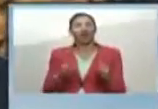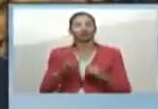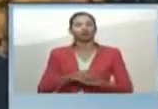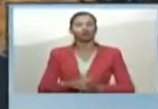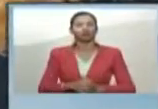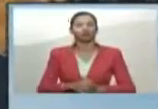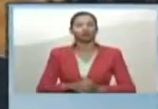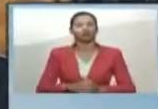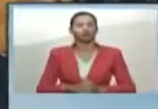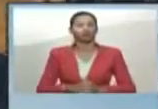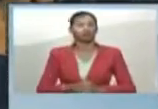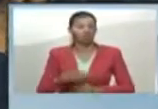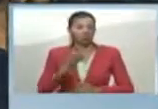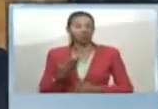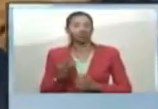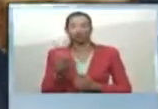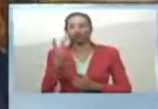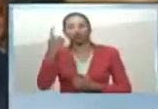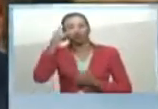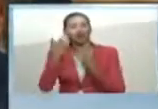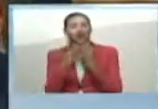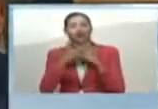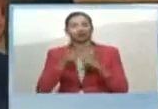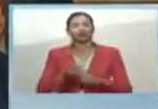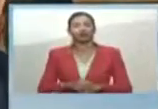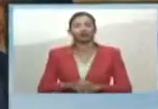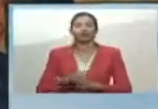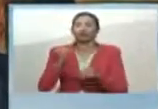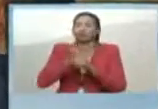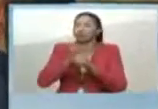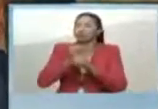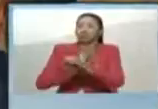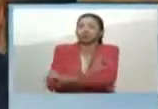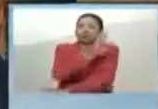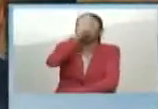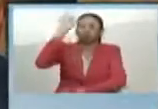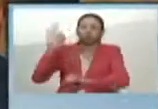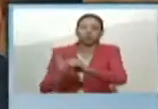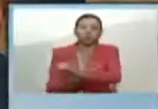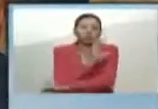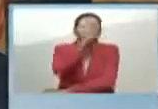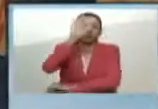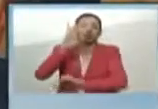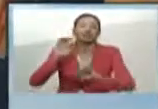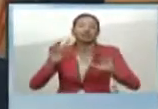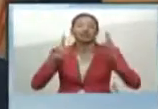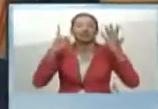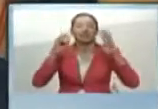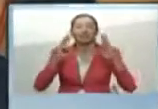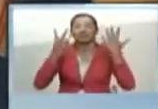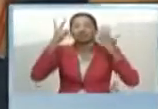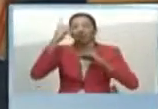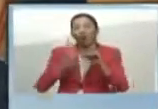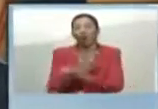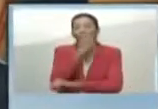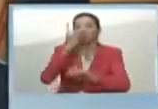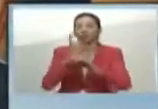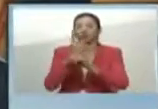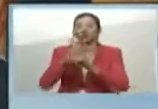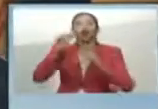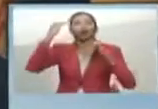en su trabajo. Rompió ese esquema de estar trabajando 24, 17 horas seguidas y fijó un